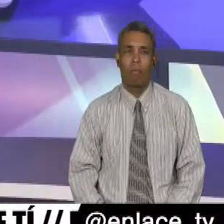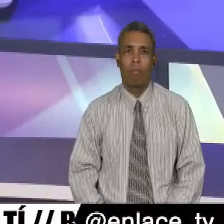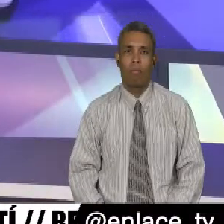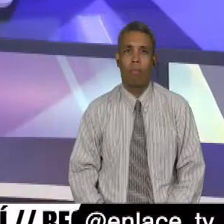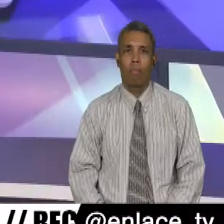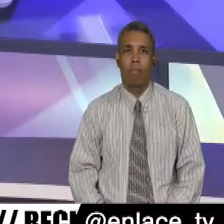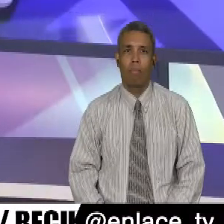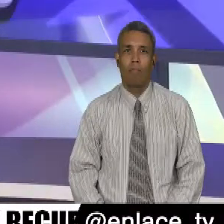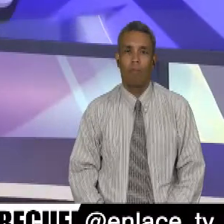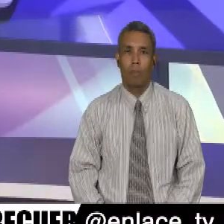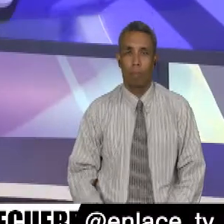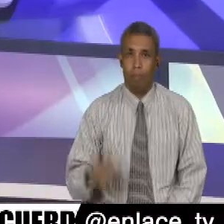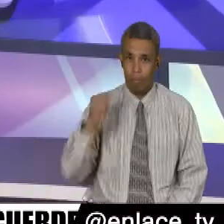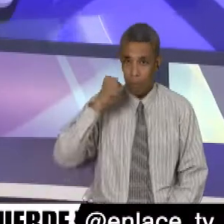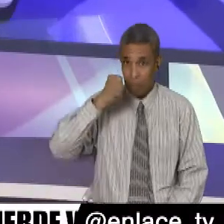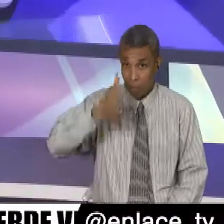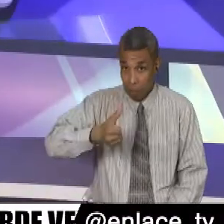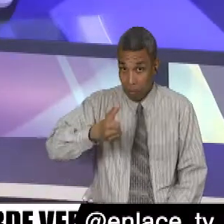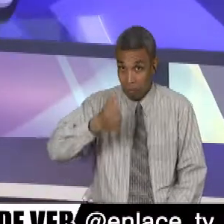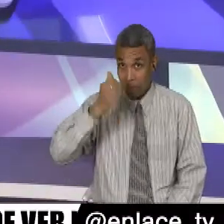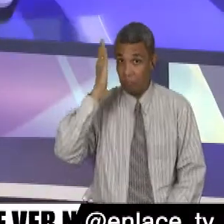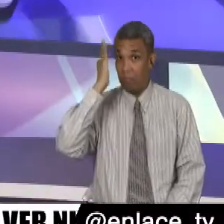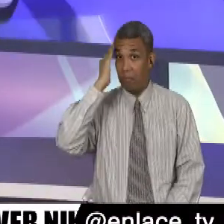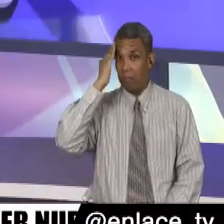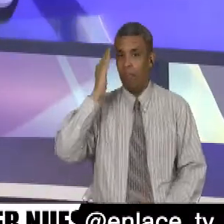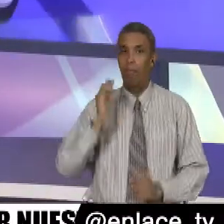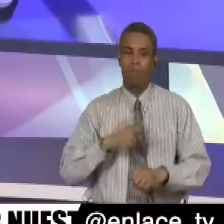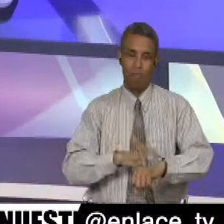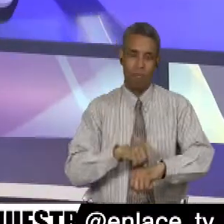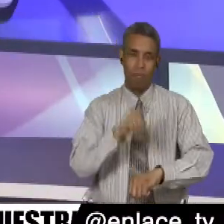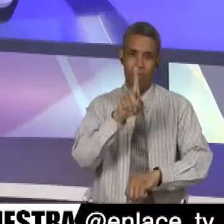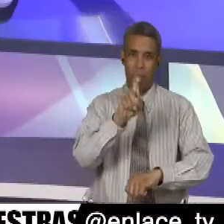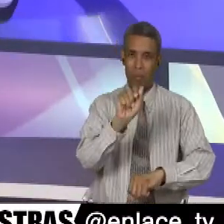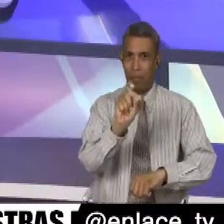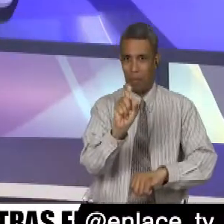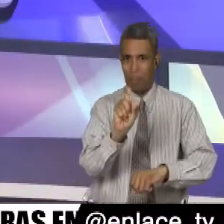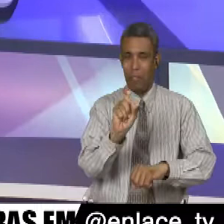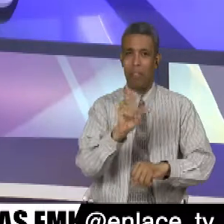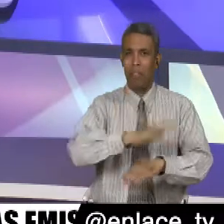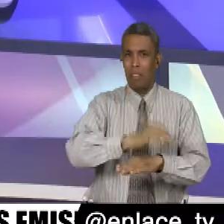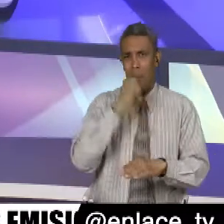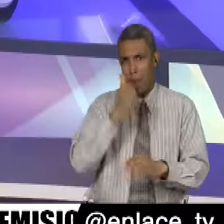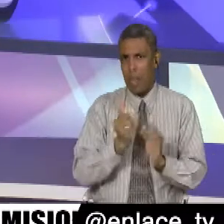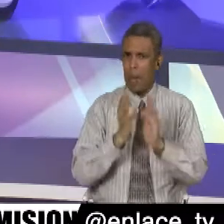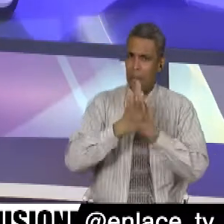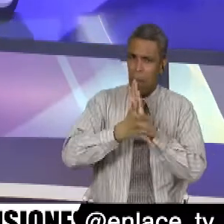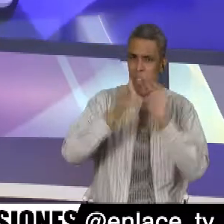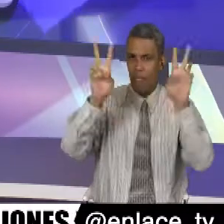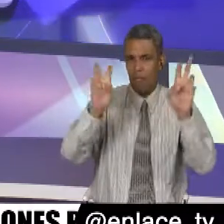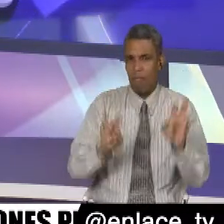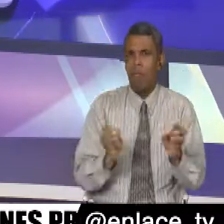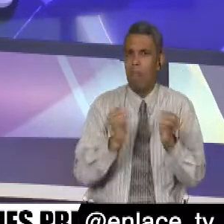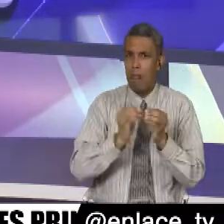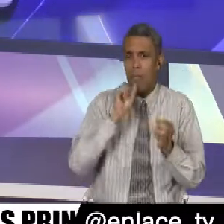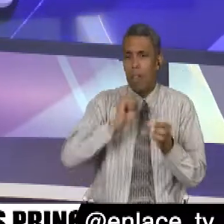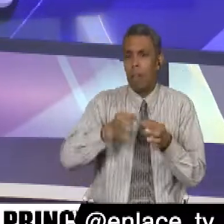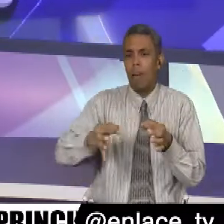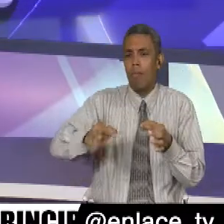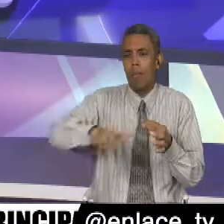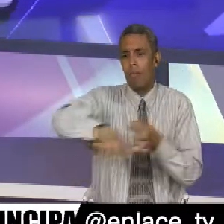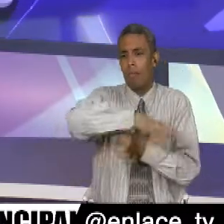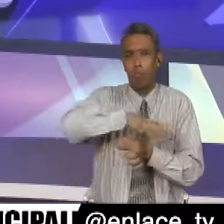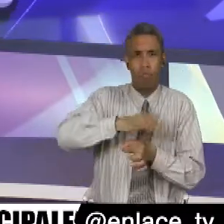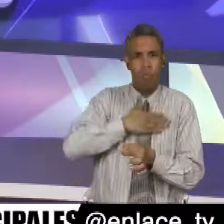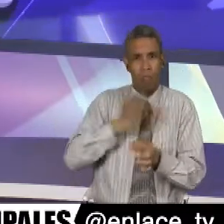mañana de nuevo los esperamos muy puntuales ya saben 6 30 de la tarde para contarles más de lo que pasa en nuestra ciudad y región durante el fin de semana